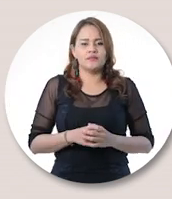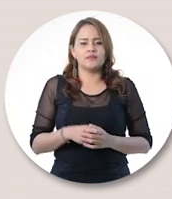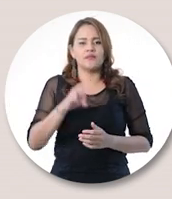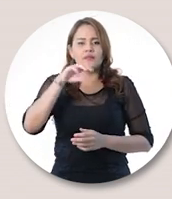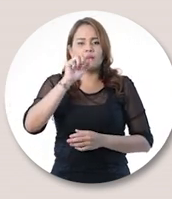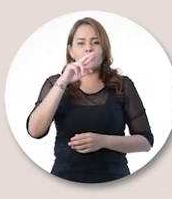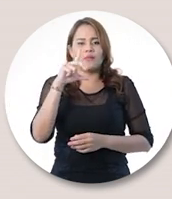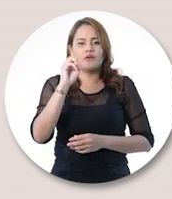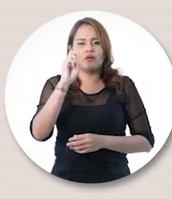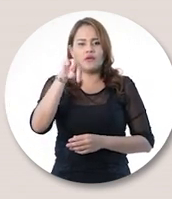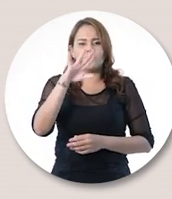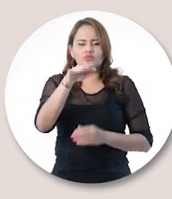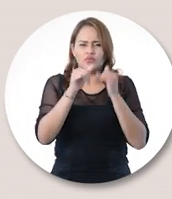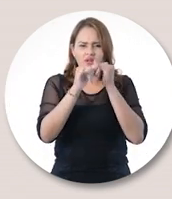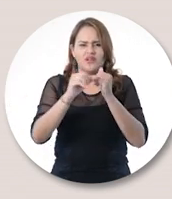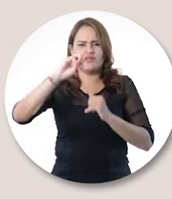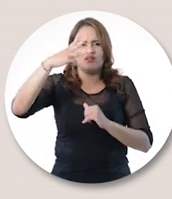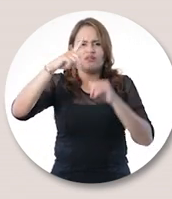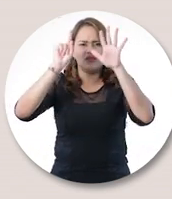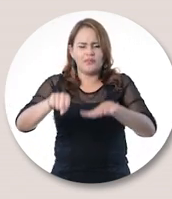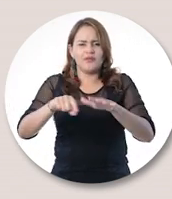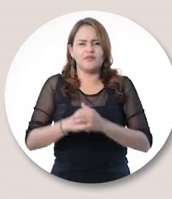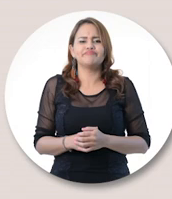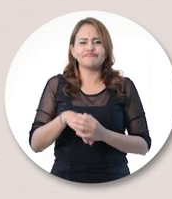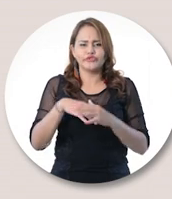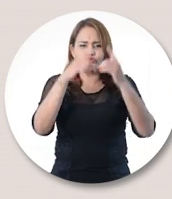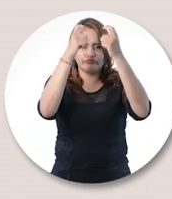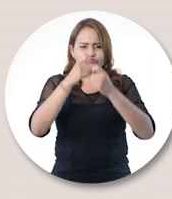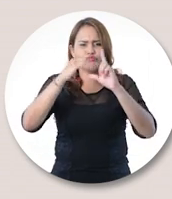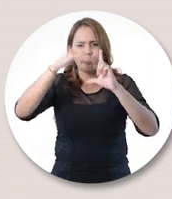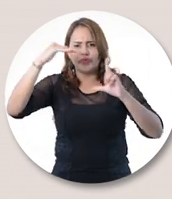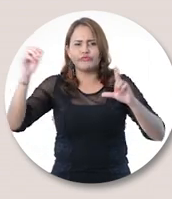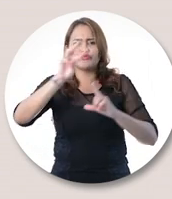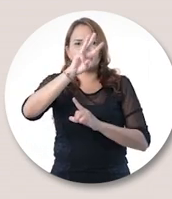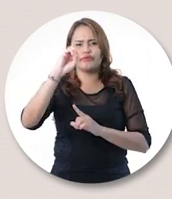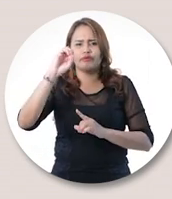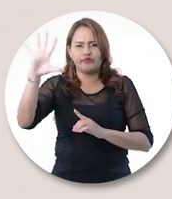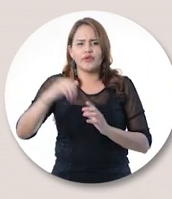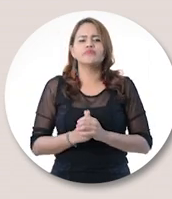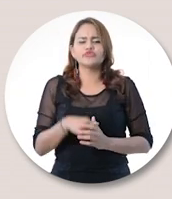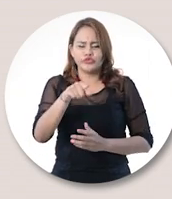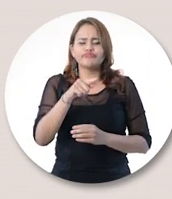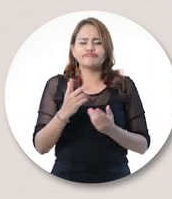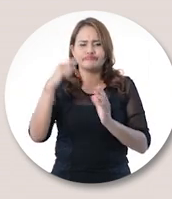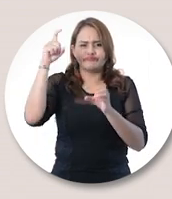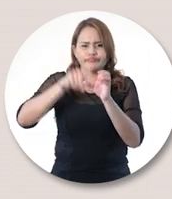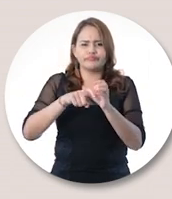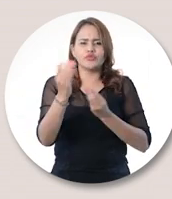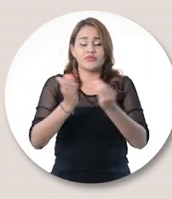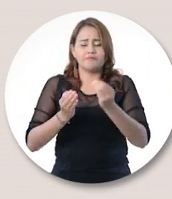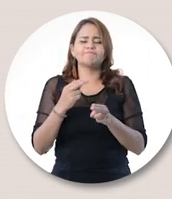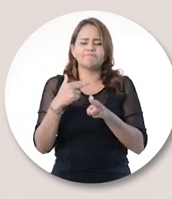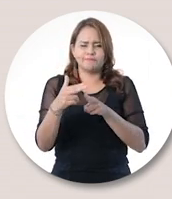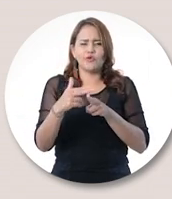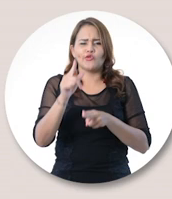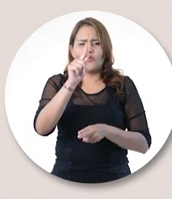Pérez, estudiante de ingeniería de sistema, tercer semestre, promedio acumulado 305, segundo periodo académico con matrícula condicional, a